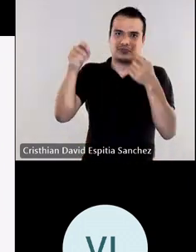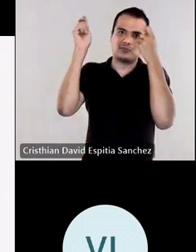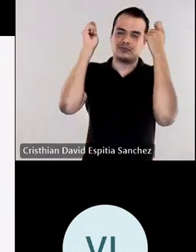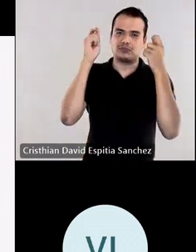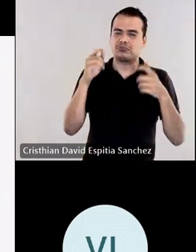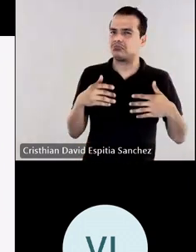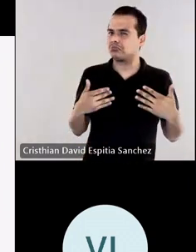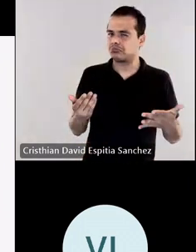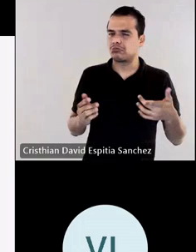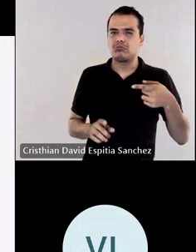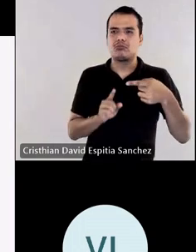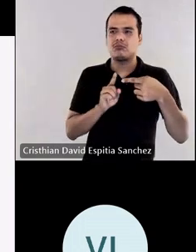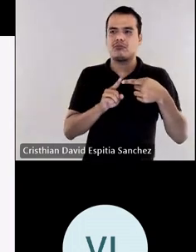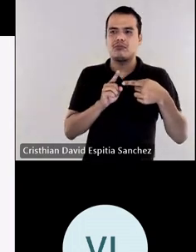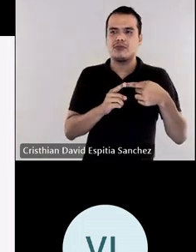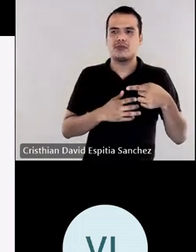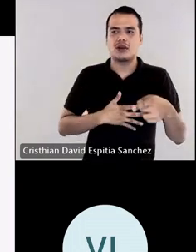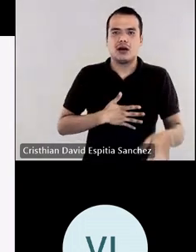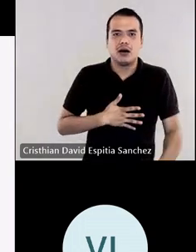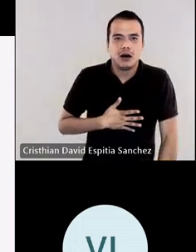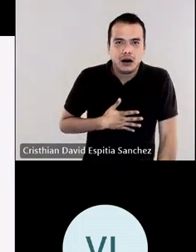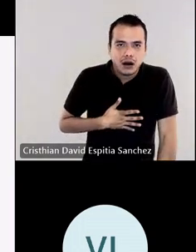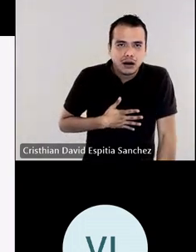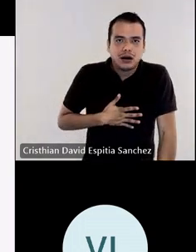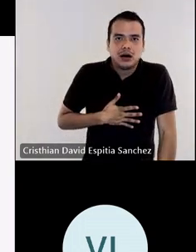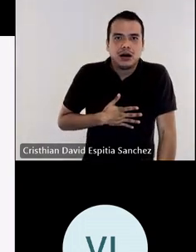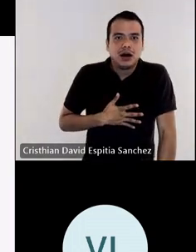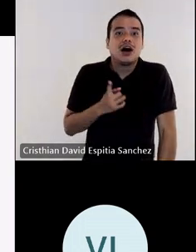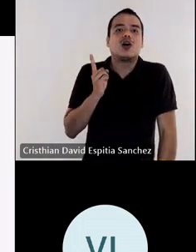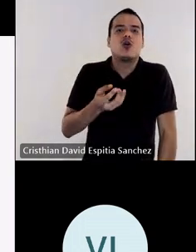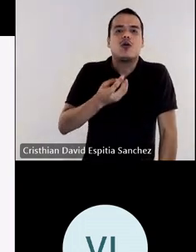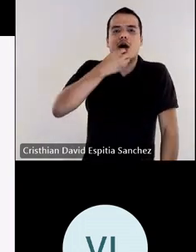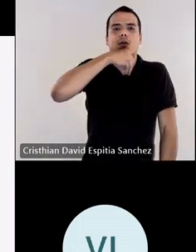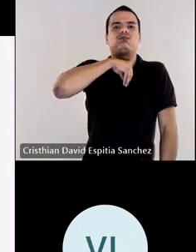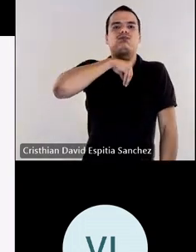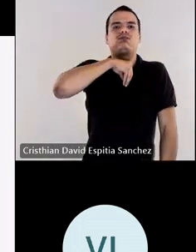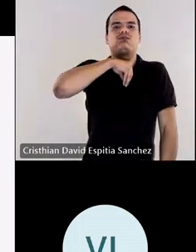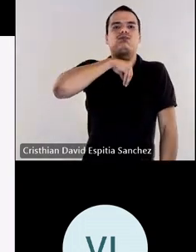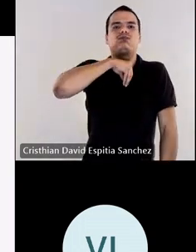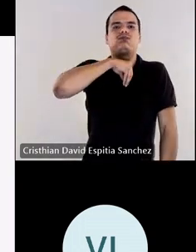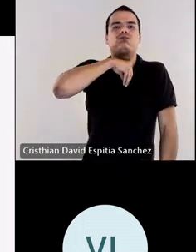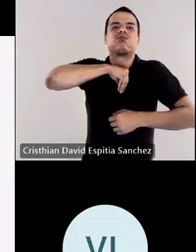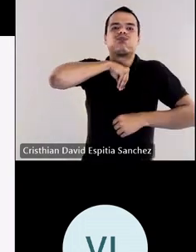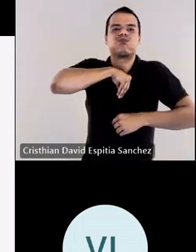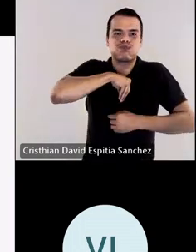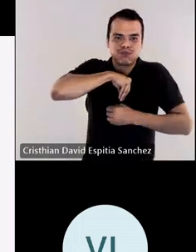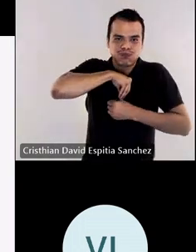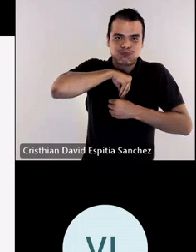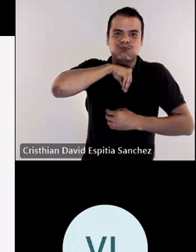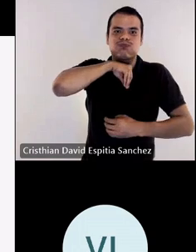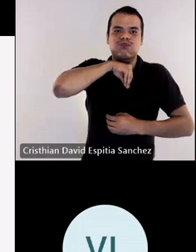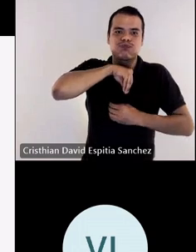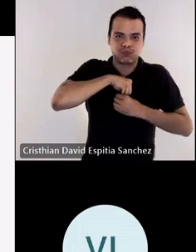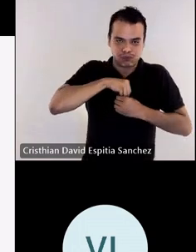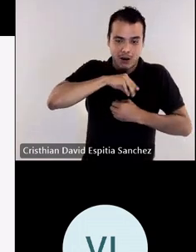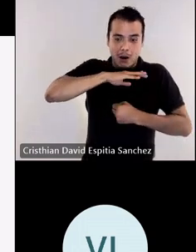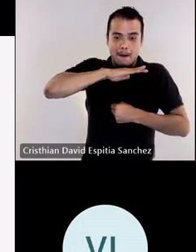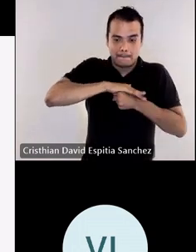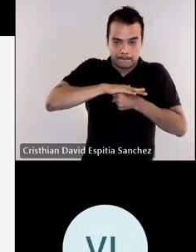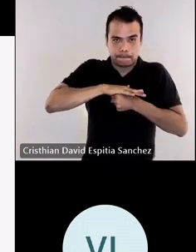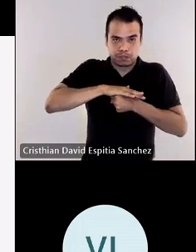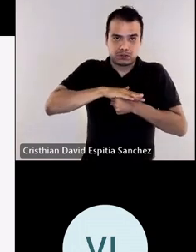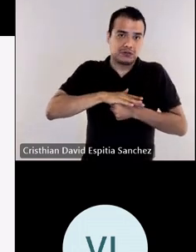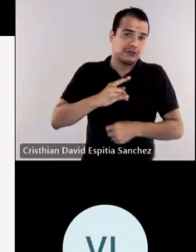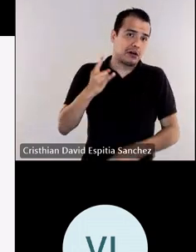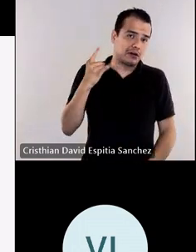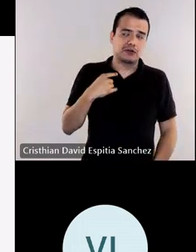cómo sería la obstrucción en la vía aérea por cuerpo extraño. Entonces aquí puede ser causado por que la persona estaba